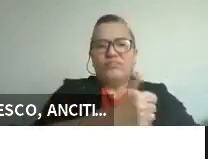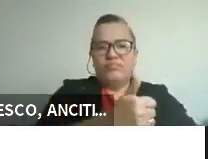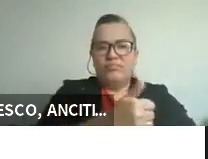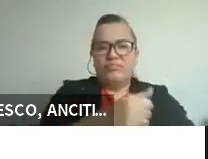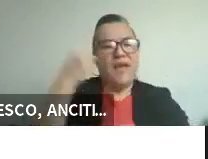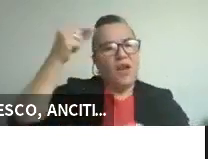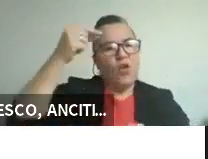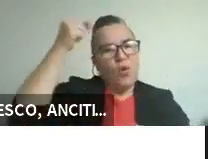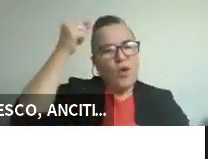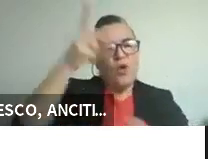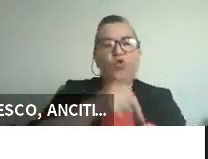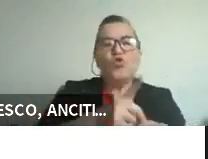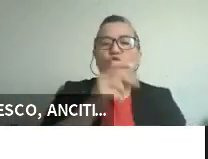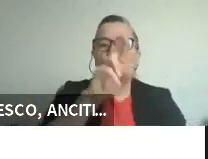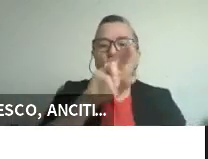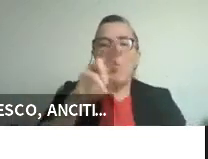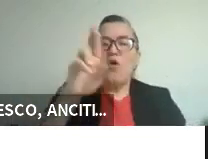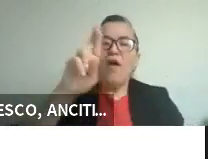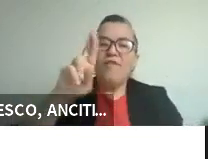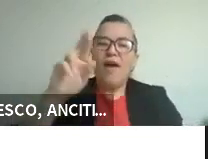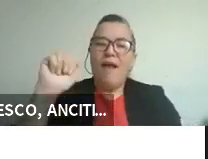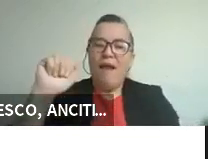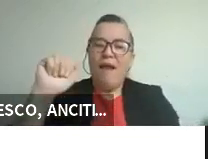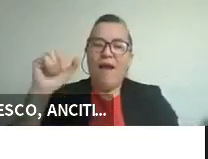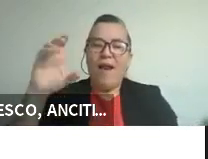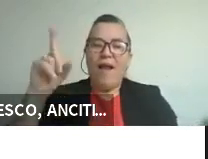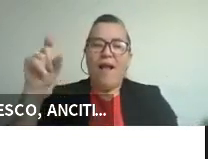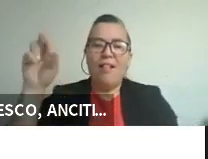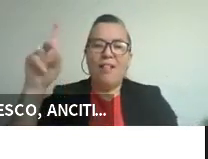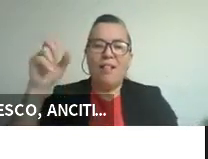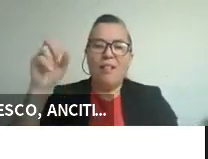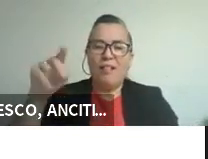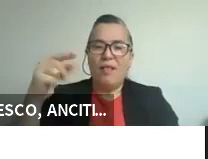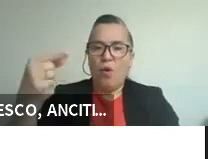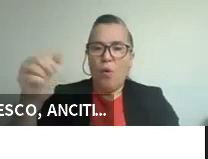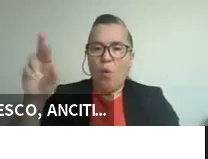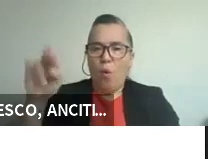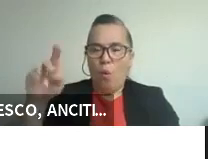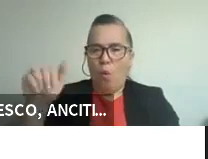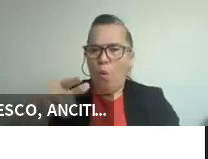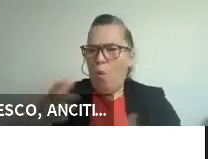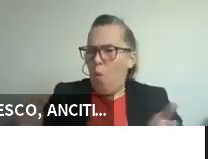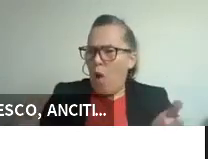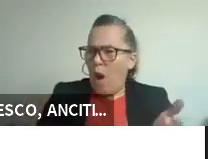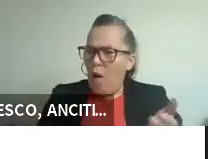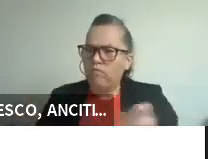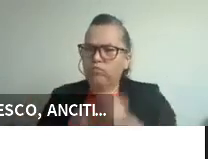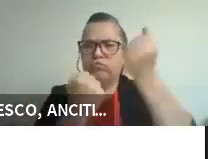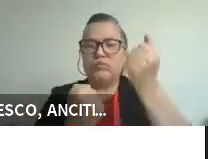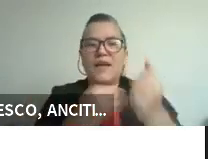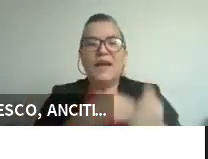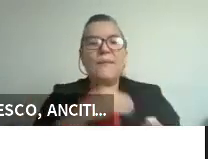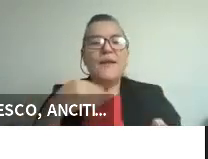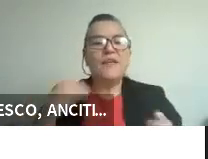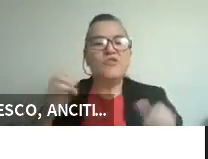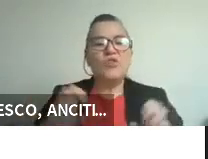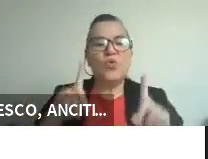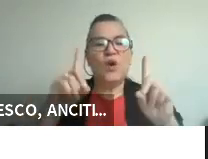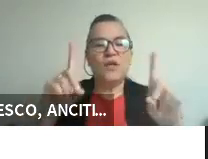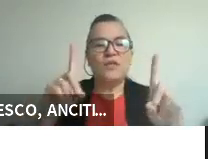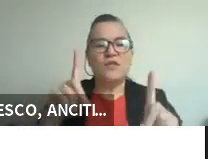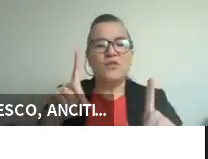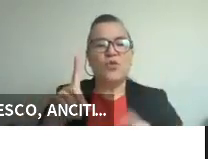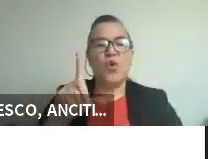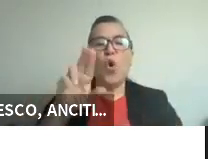gobierno del doctor rafael ángel calderón guardia y tuvo un impulso muy grande por parte del ministro de educación don luís